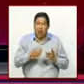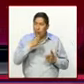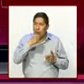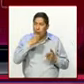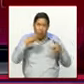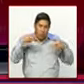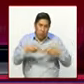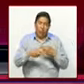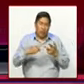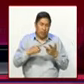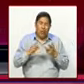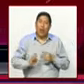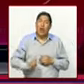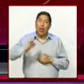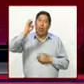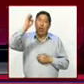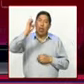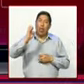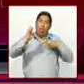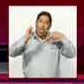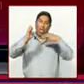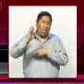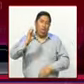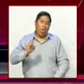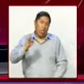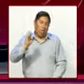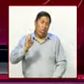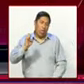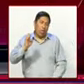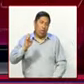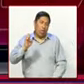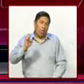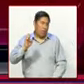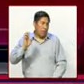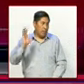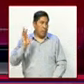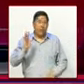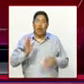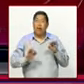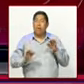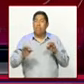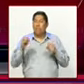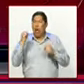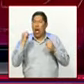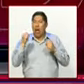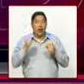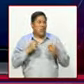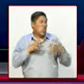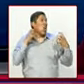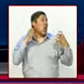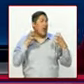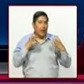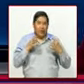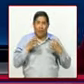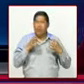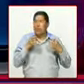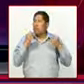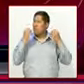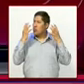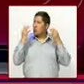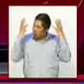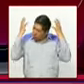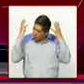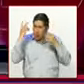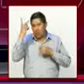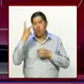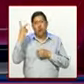del ascensor y lo demás también. Festejos por un lado, reproches por otro, jornada mínimamente picante